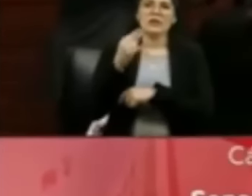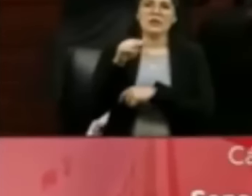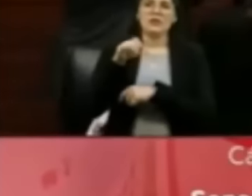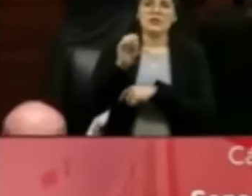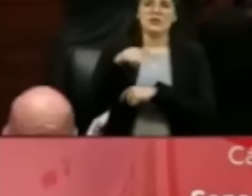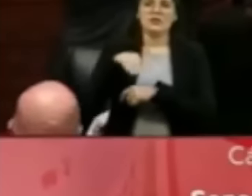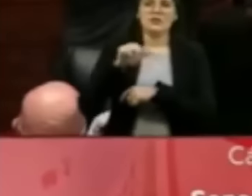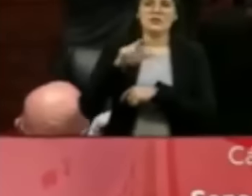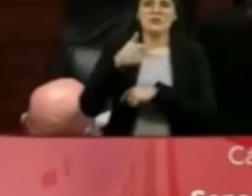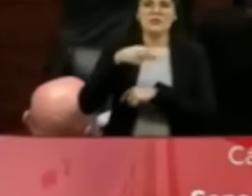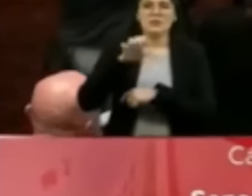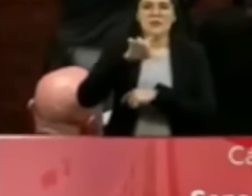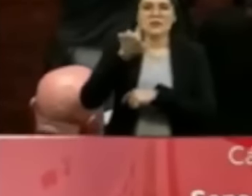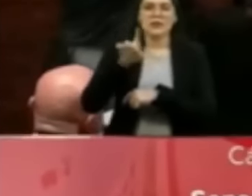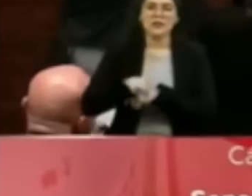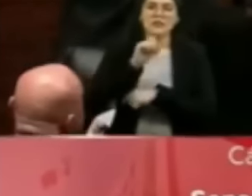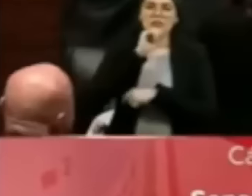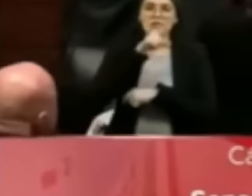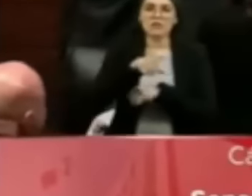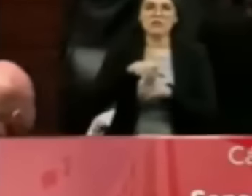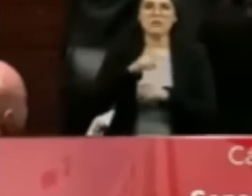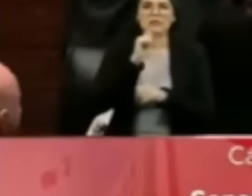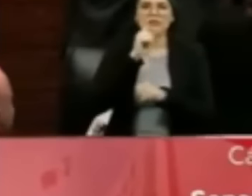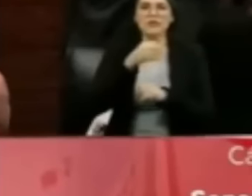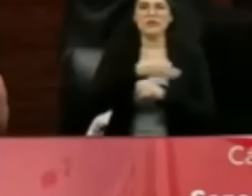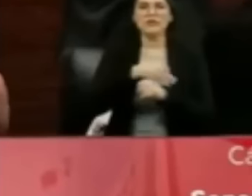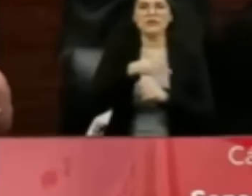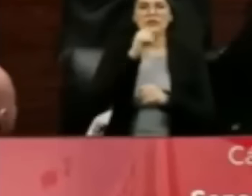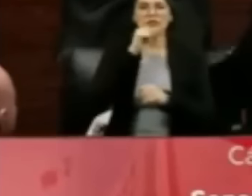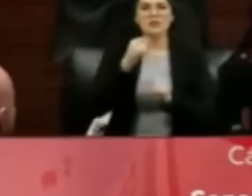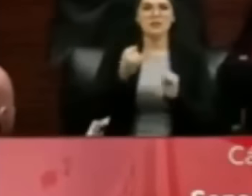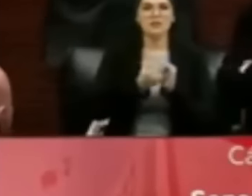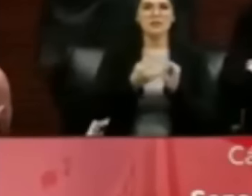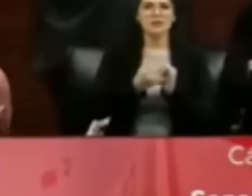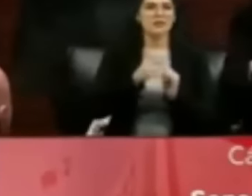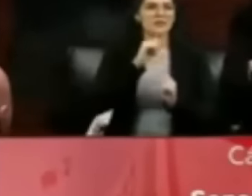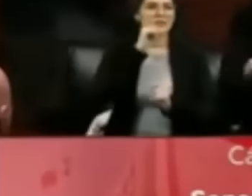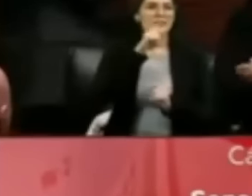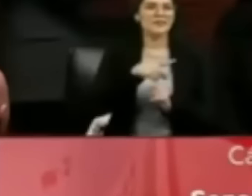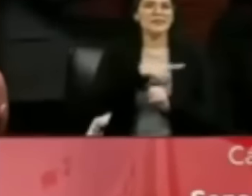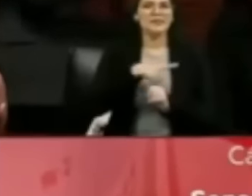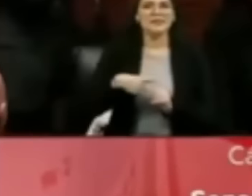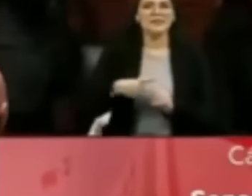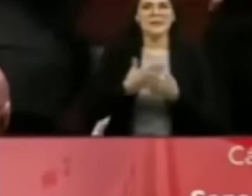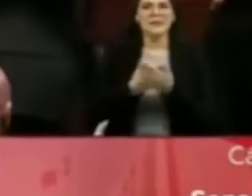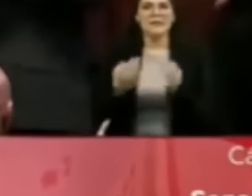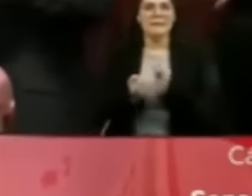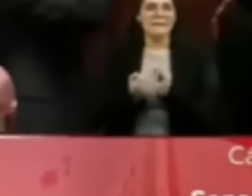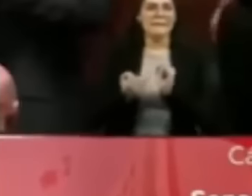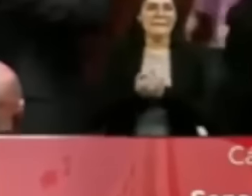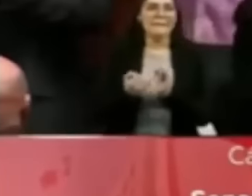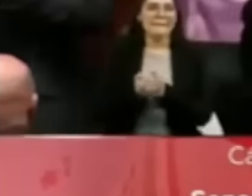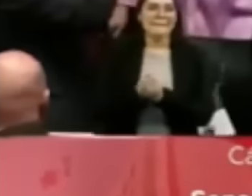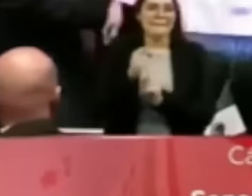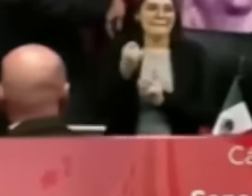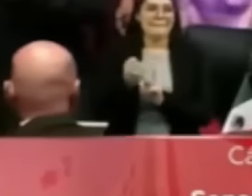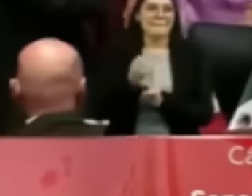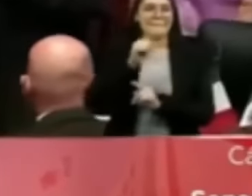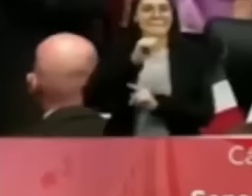López Hernández, lo que podría llevar un mensaje importante. Saluda a